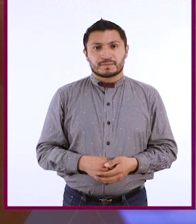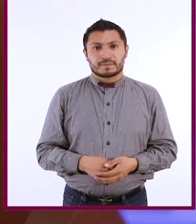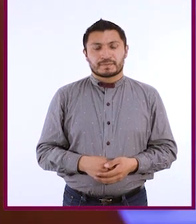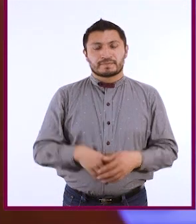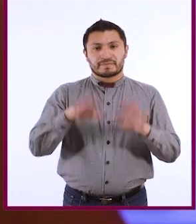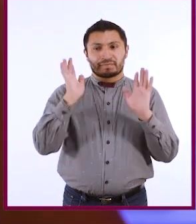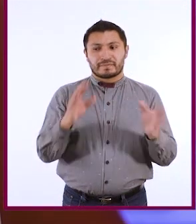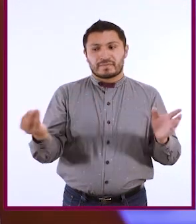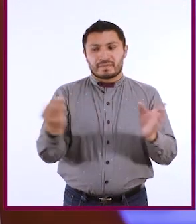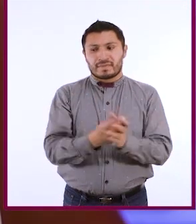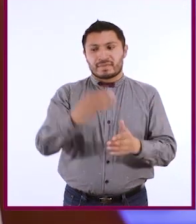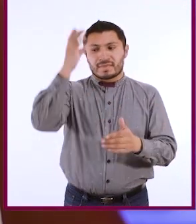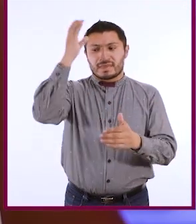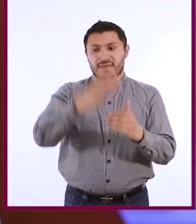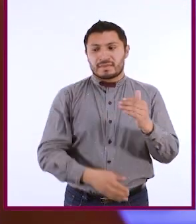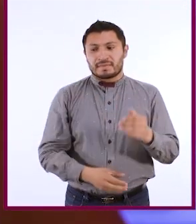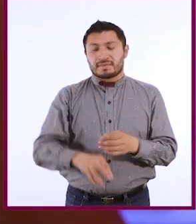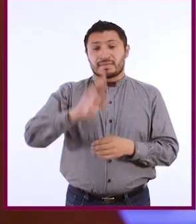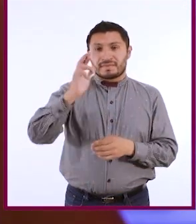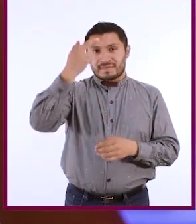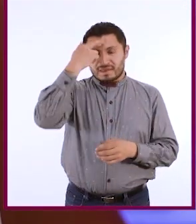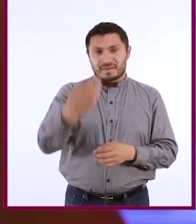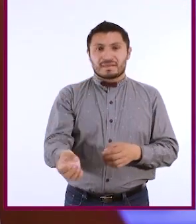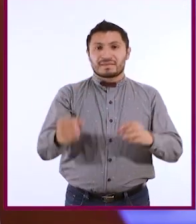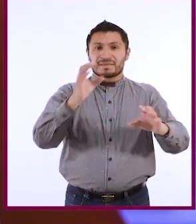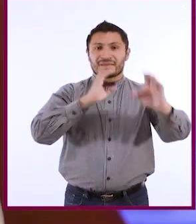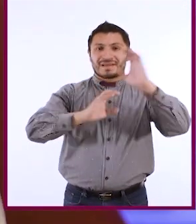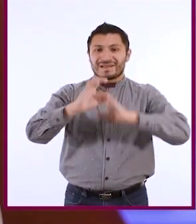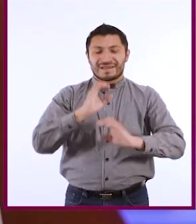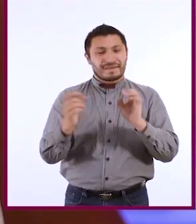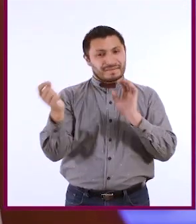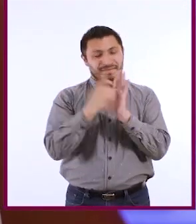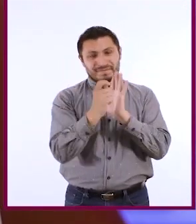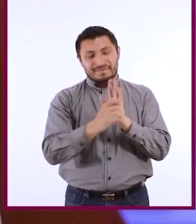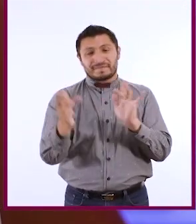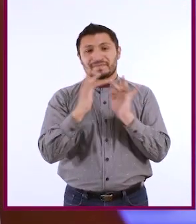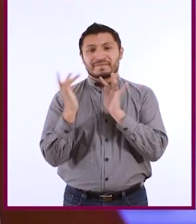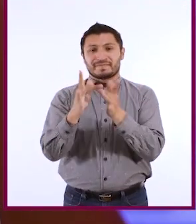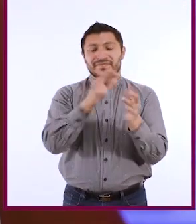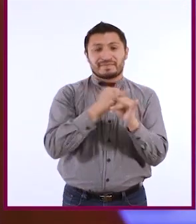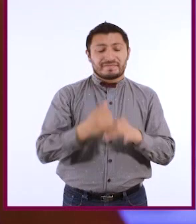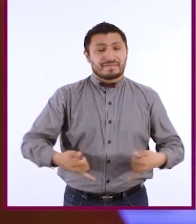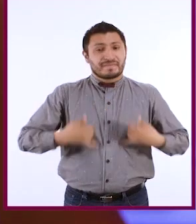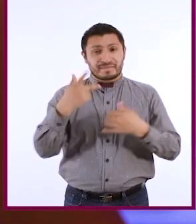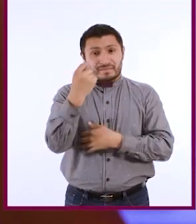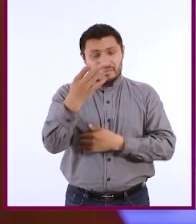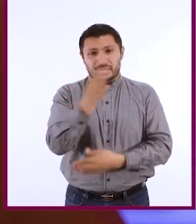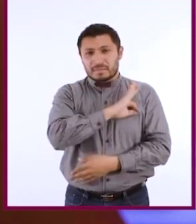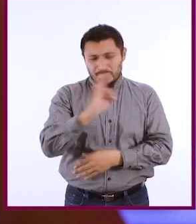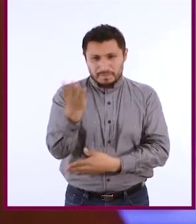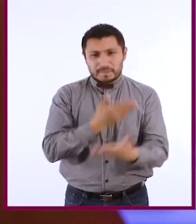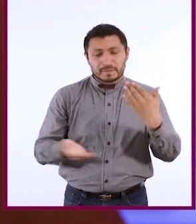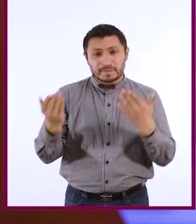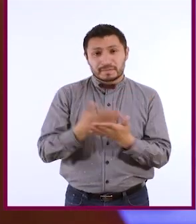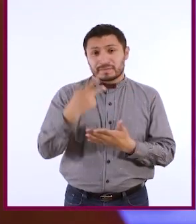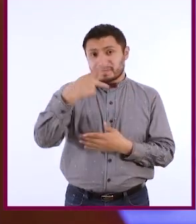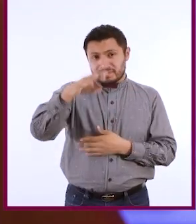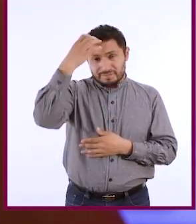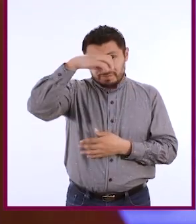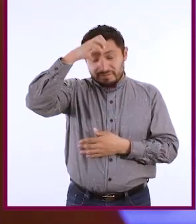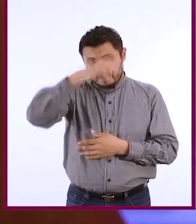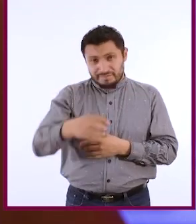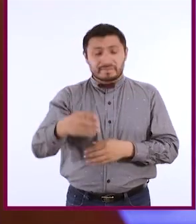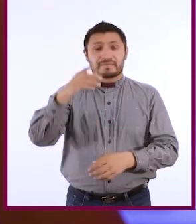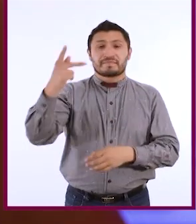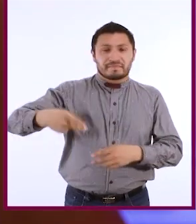Hemos llegado al final de este programa. No olvides mandar tus comentarios a las redes de Jóvenes en TV. Puedes compartir con nosotros tu experiencia,